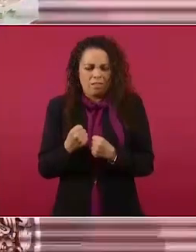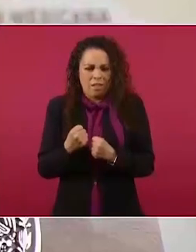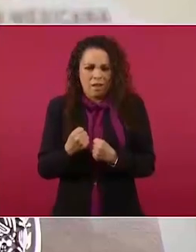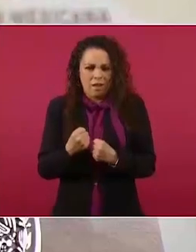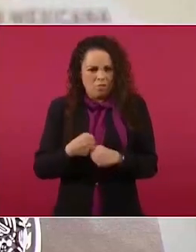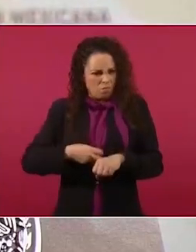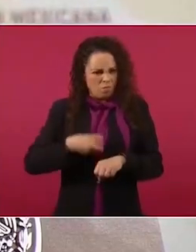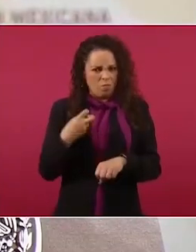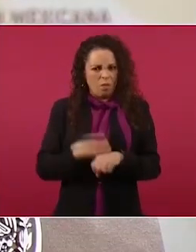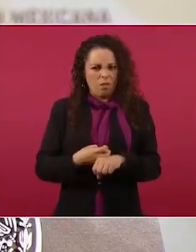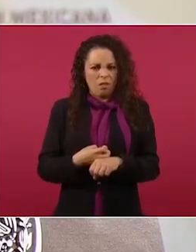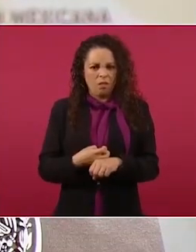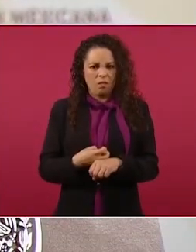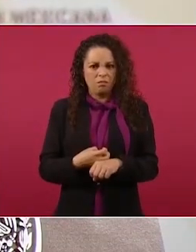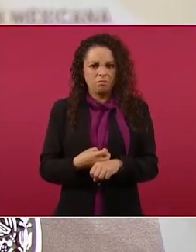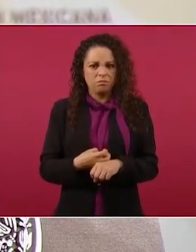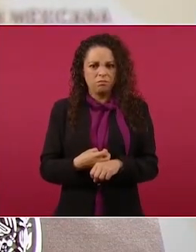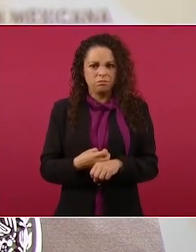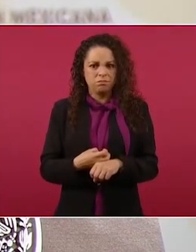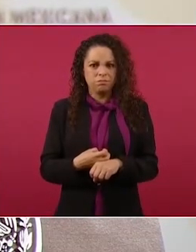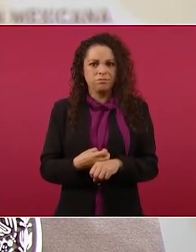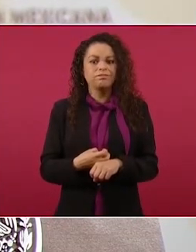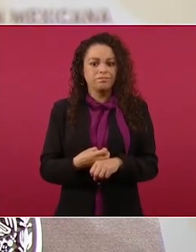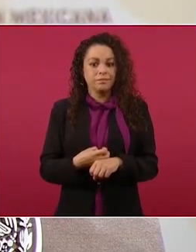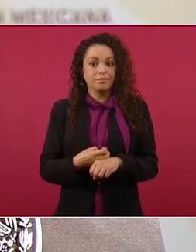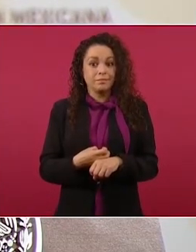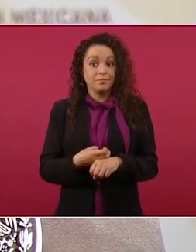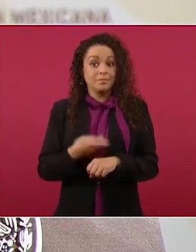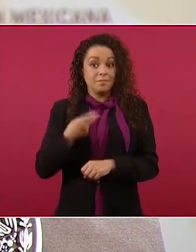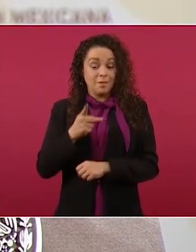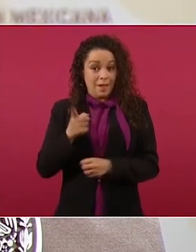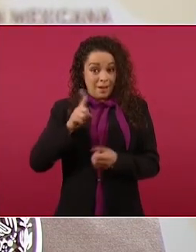es dureza. Se les olvida